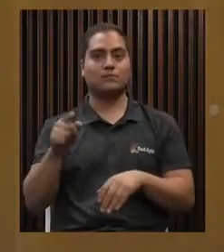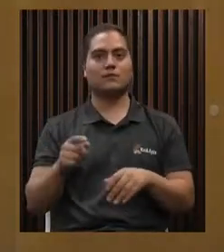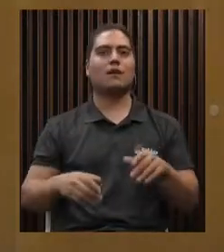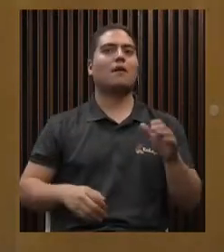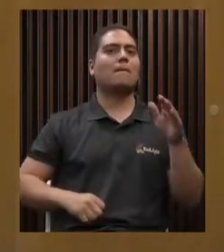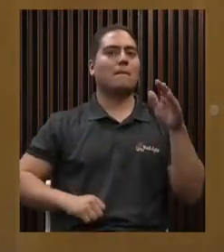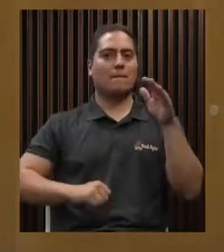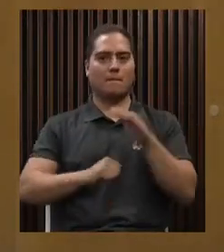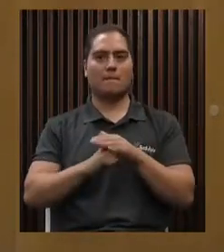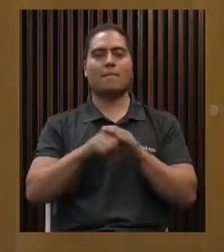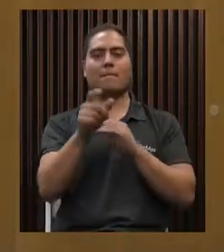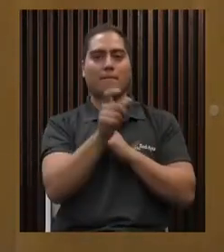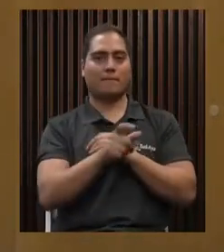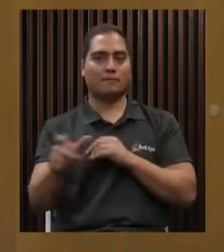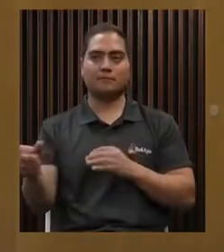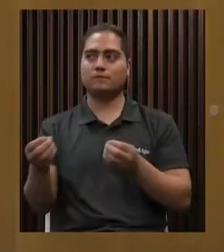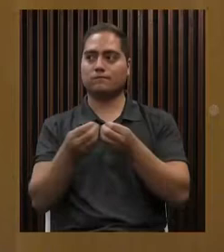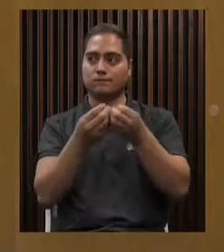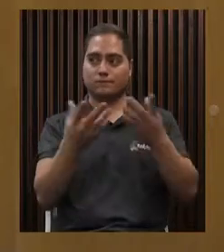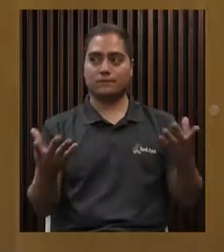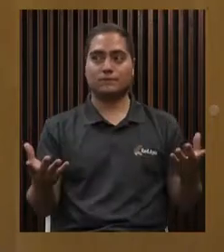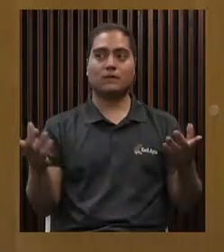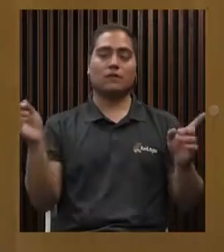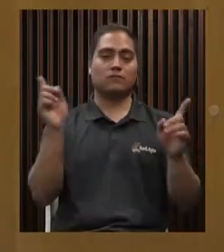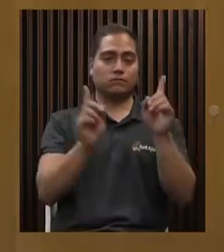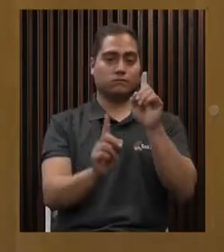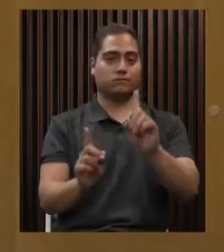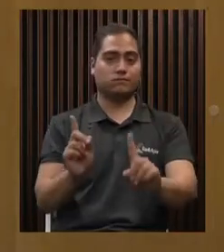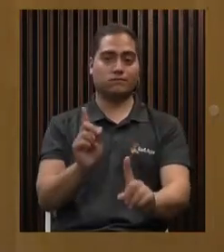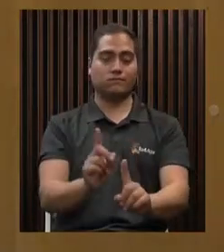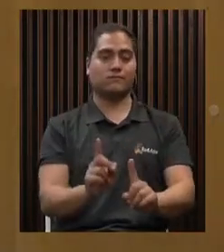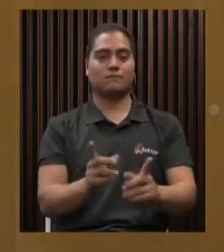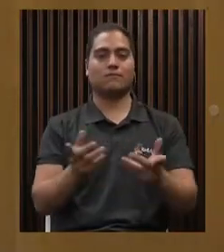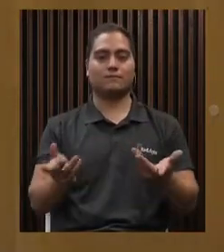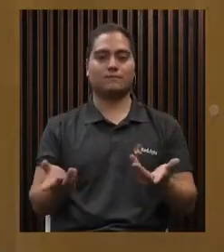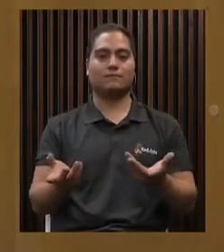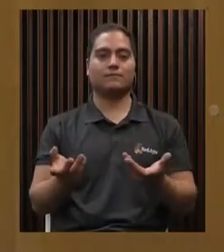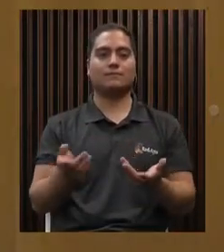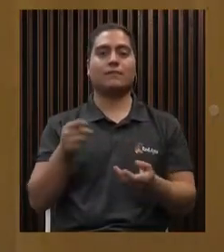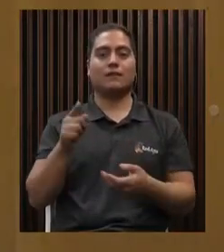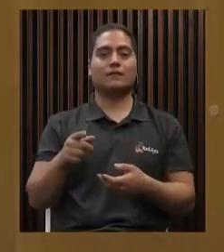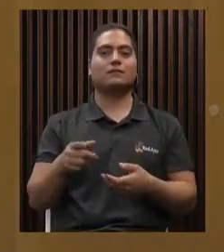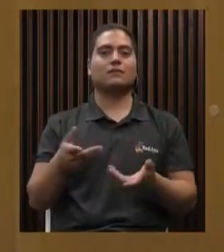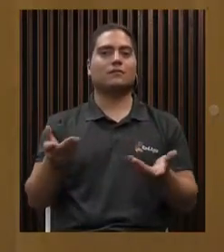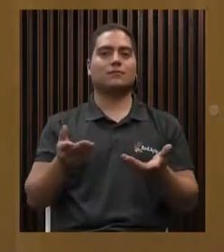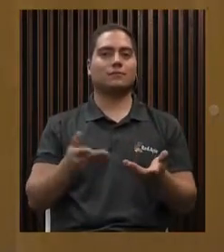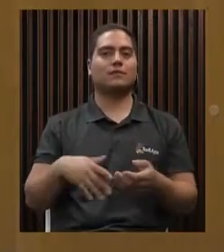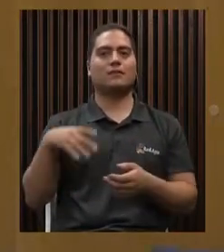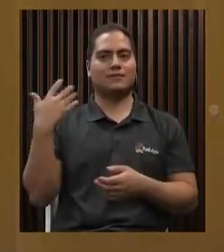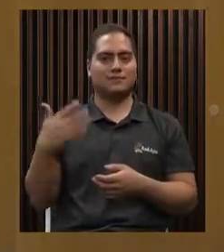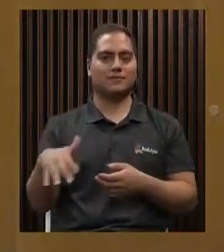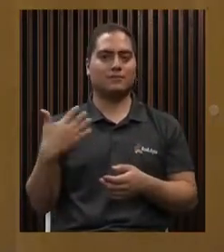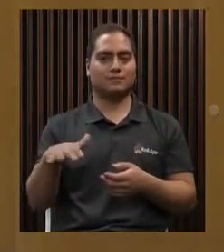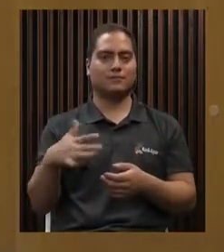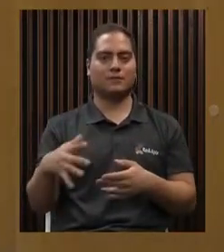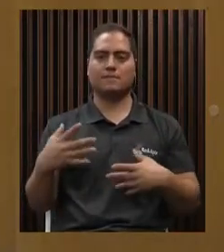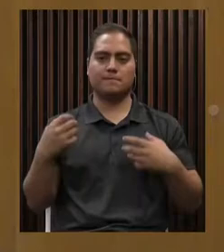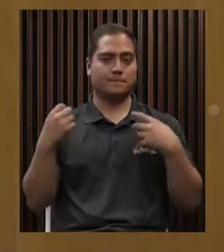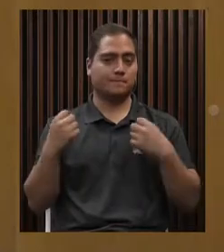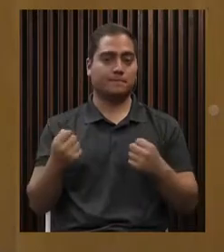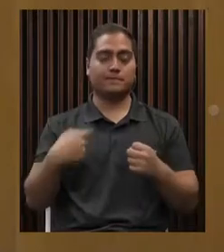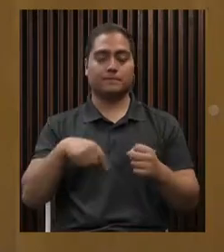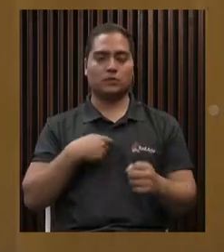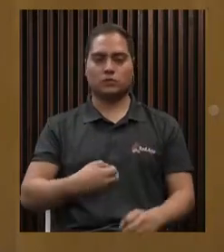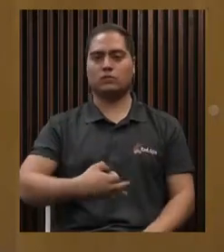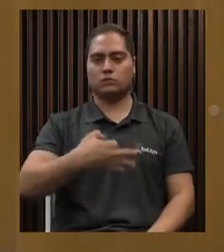personas, el máximo de personas. Entonces, si comenzamos a pensar de esa forma, esa es la forma más sólida de asegurarnos que